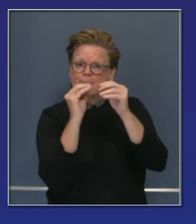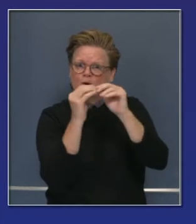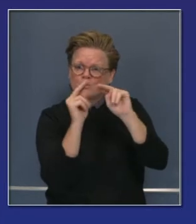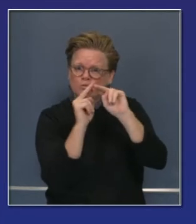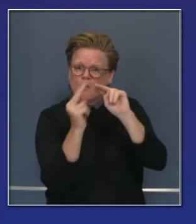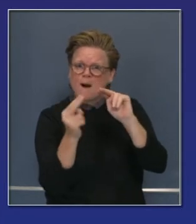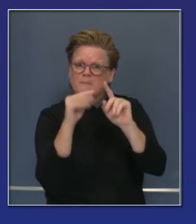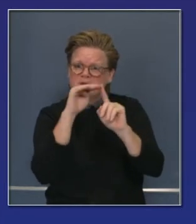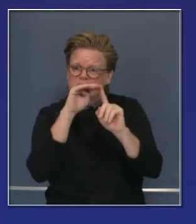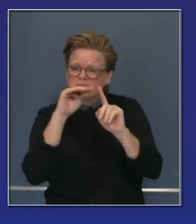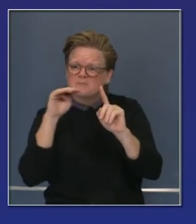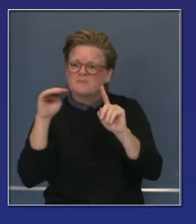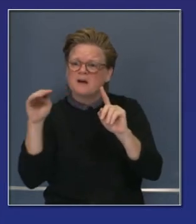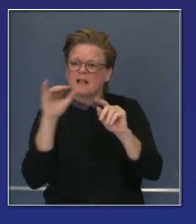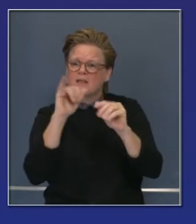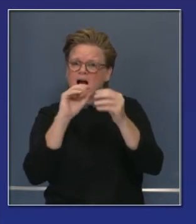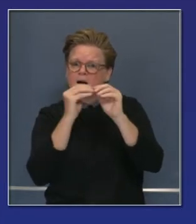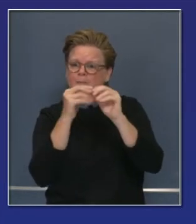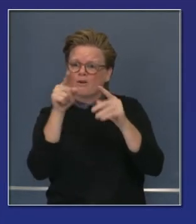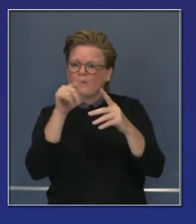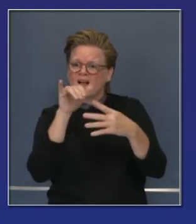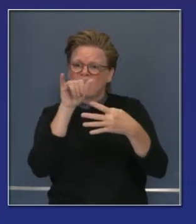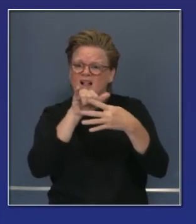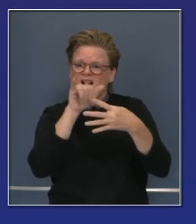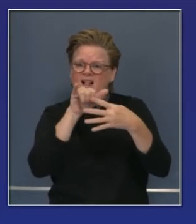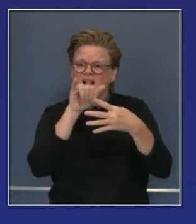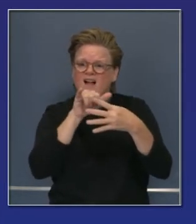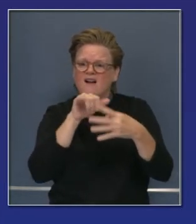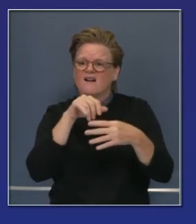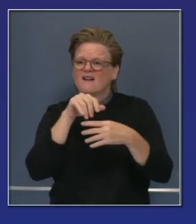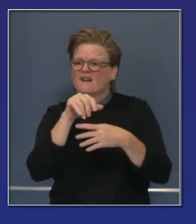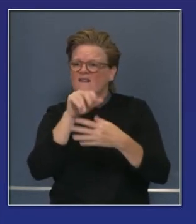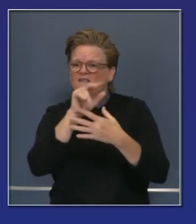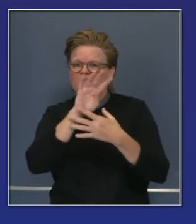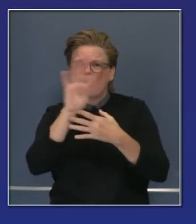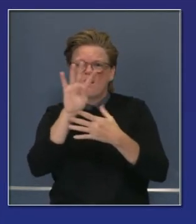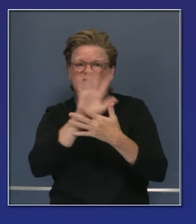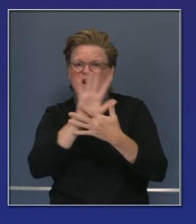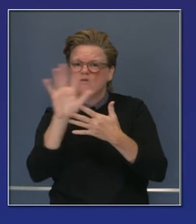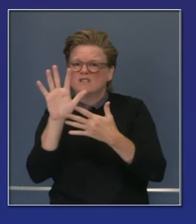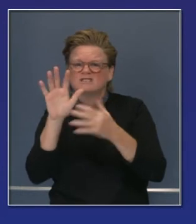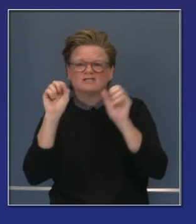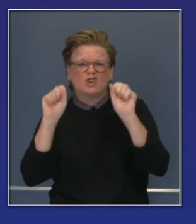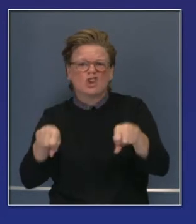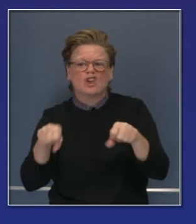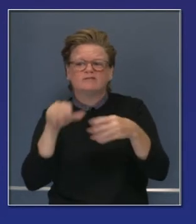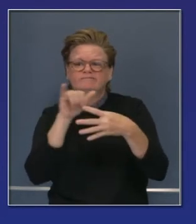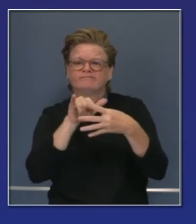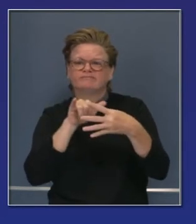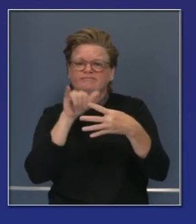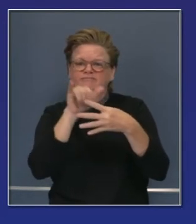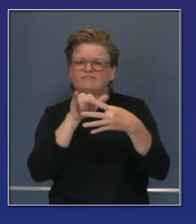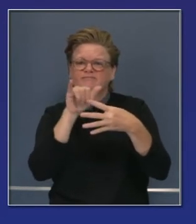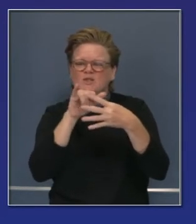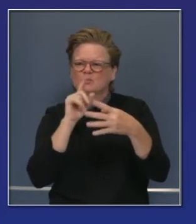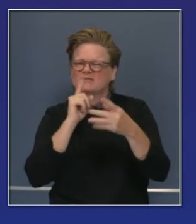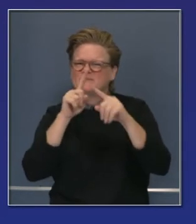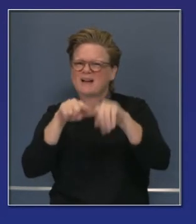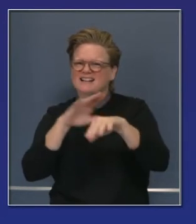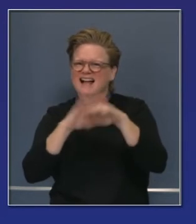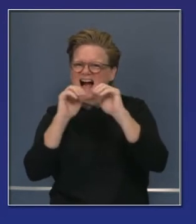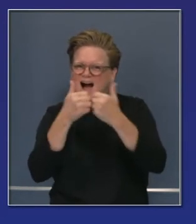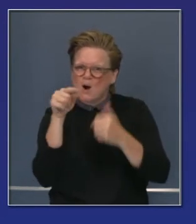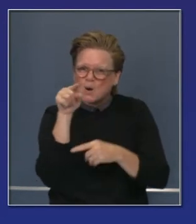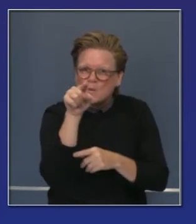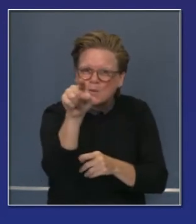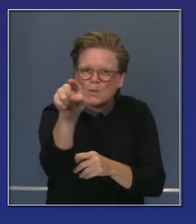pasar 3-5 semanas, tal vez más tiempo, dependiendo de cómo mejore la propagación en algún nivel